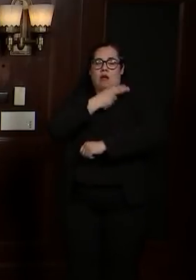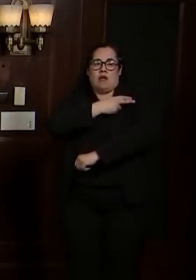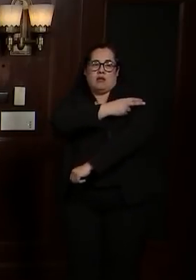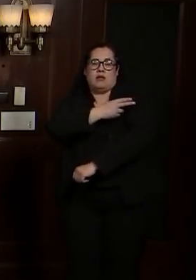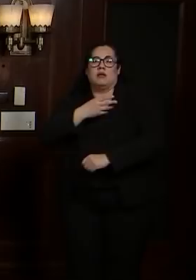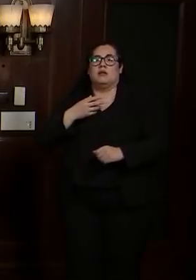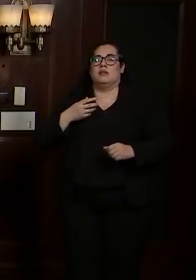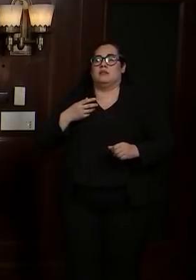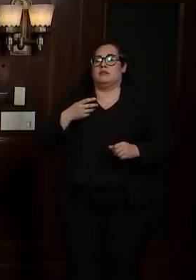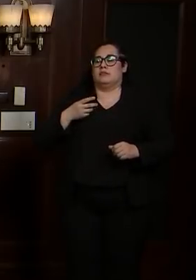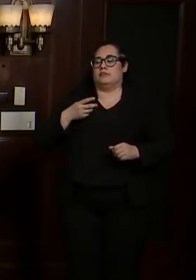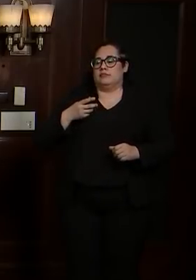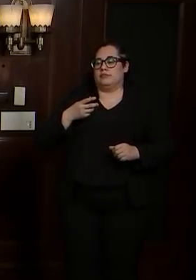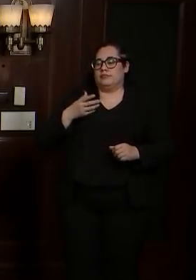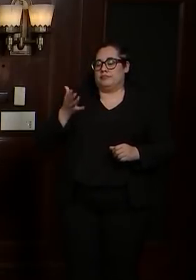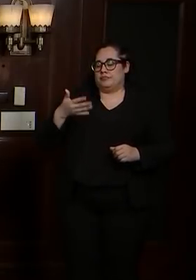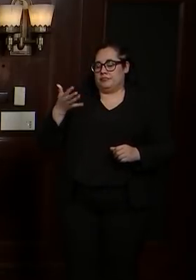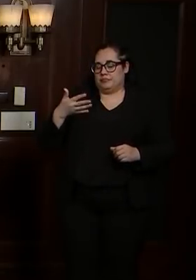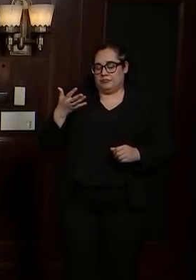hospitales, a los